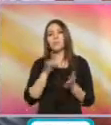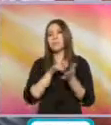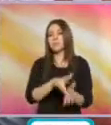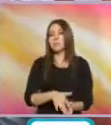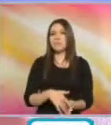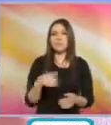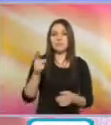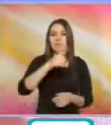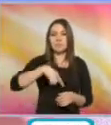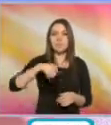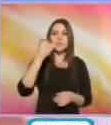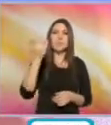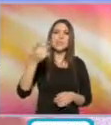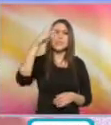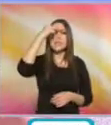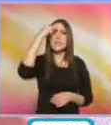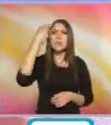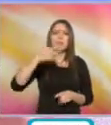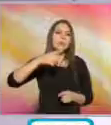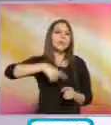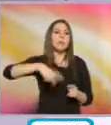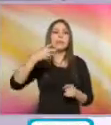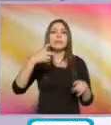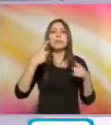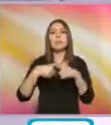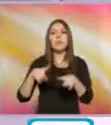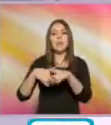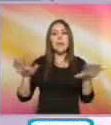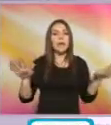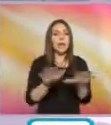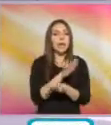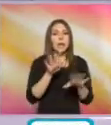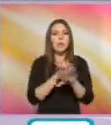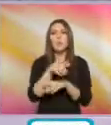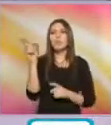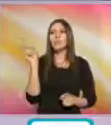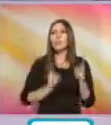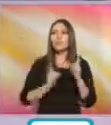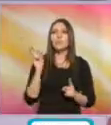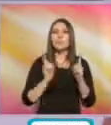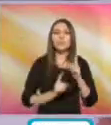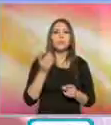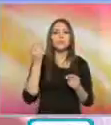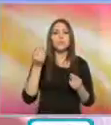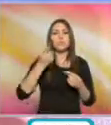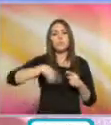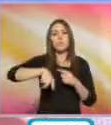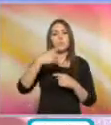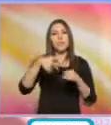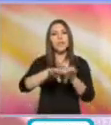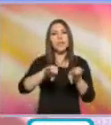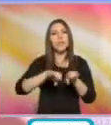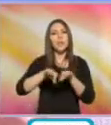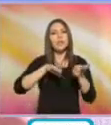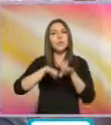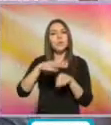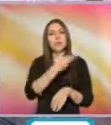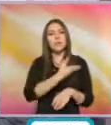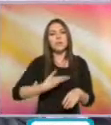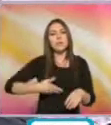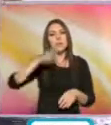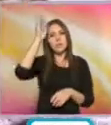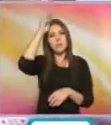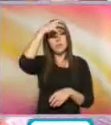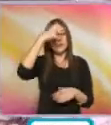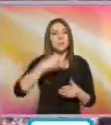Y a México, ¿en qué posición nos deja con estos cambios y con esta incertidumbre que hay dentro del gabinete de Trump? En el tema del